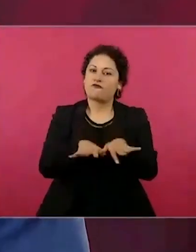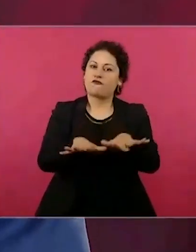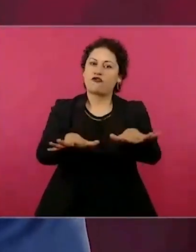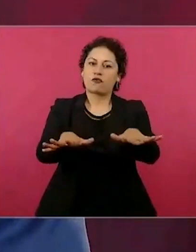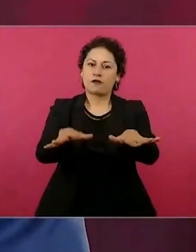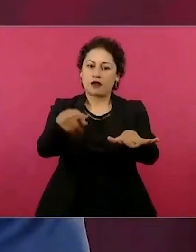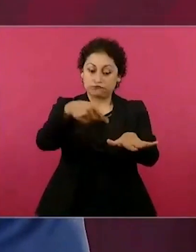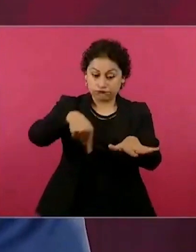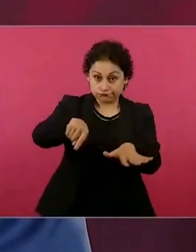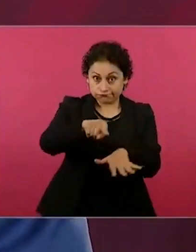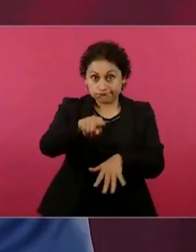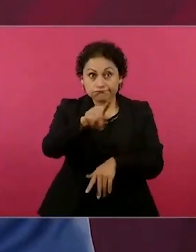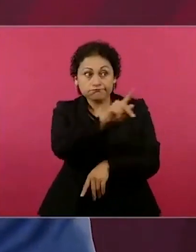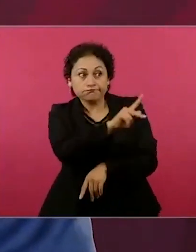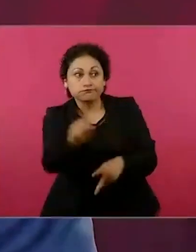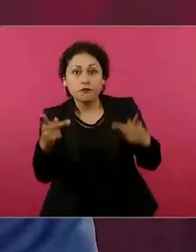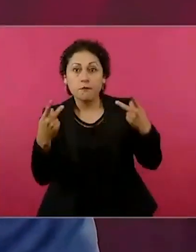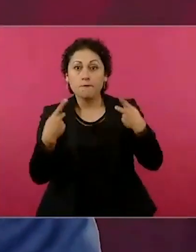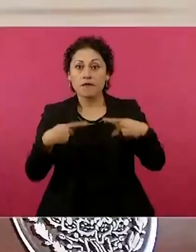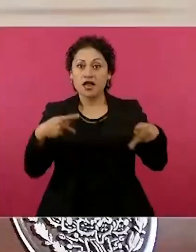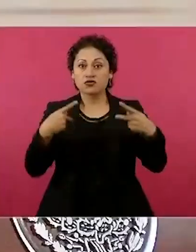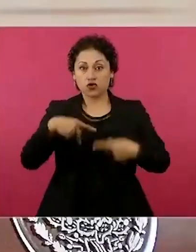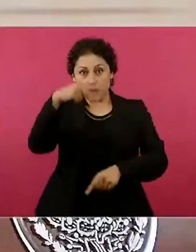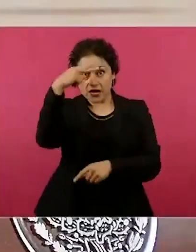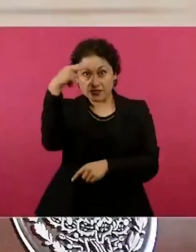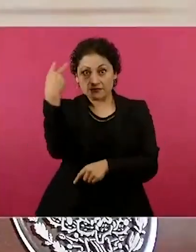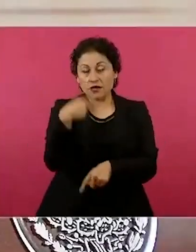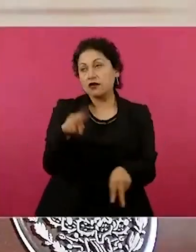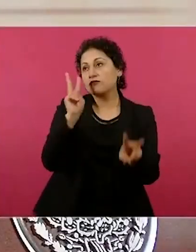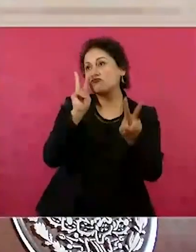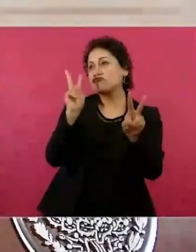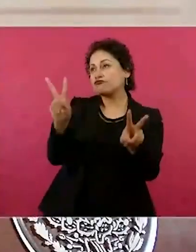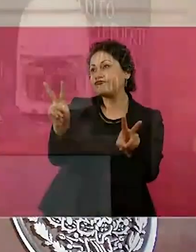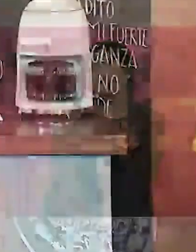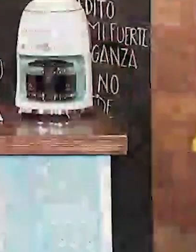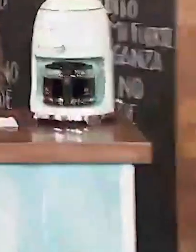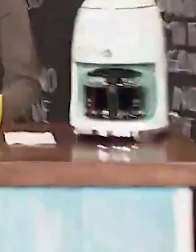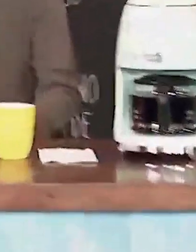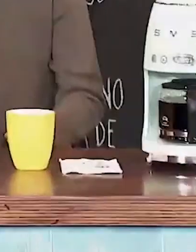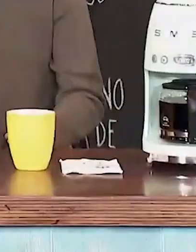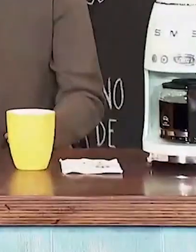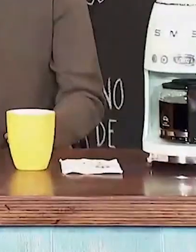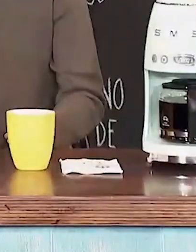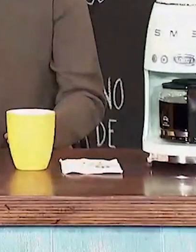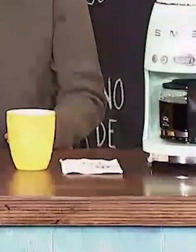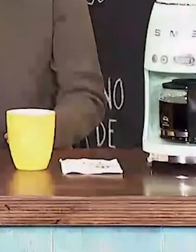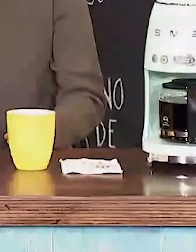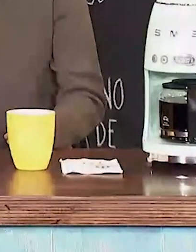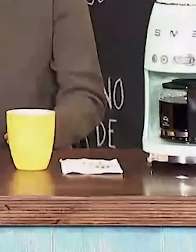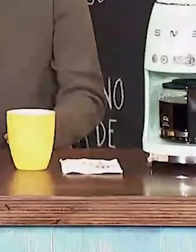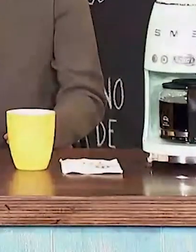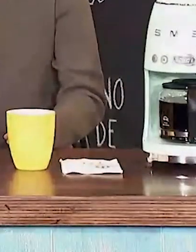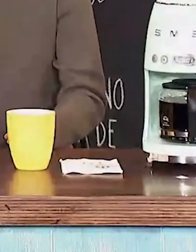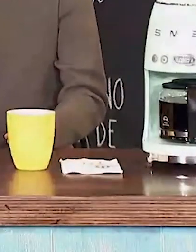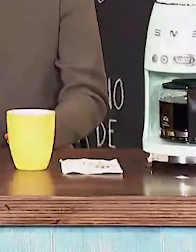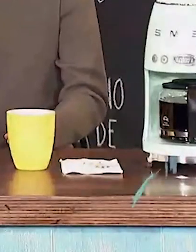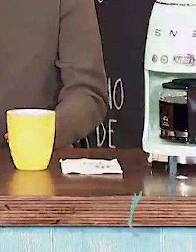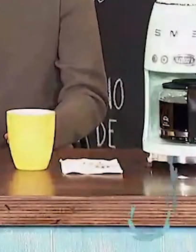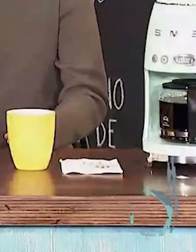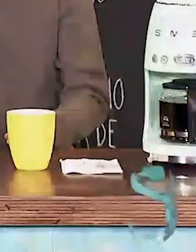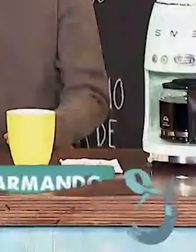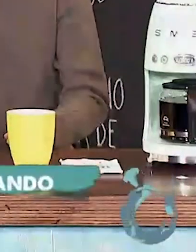el derecho del pueblo a la Información qué tal Muy buenos días